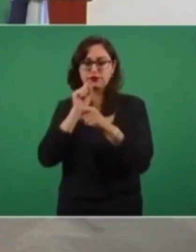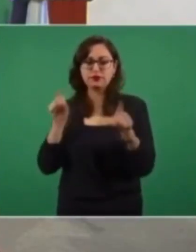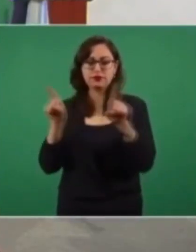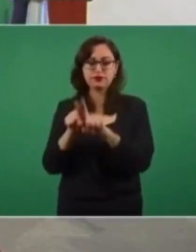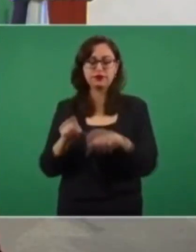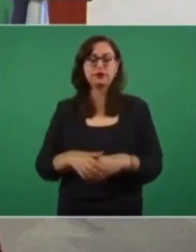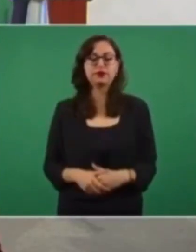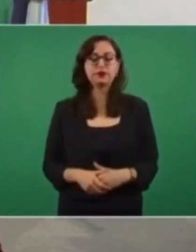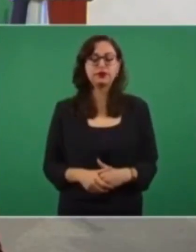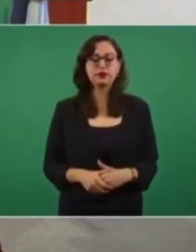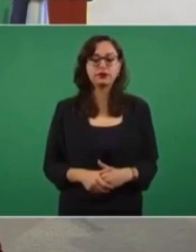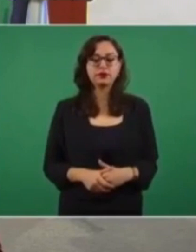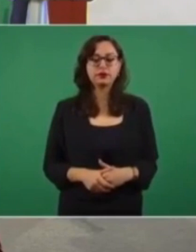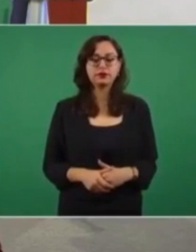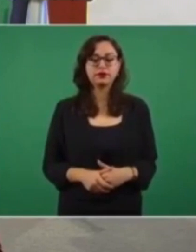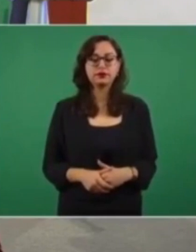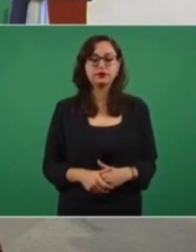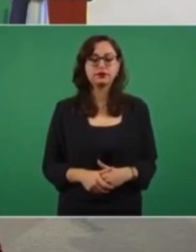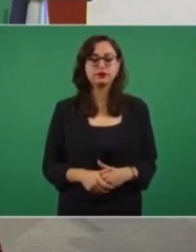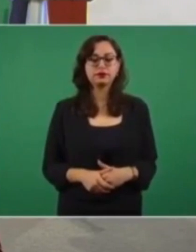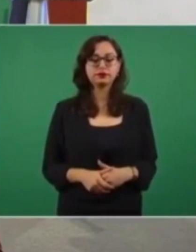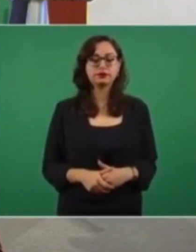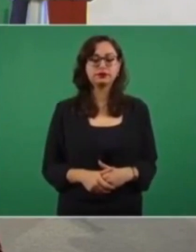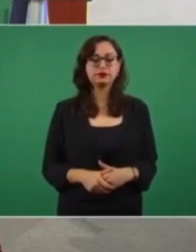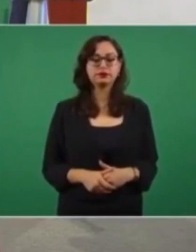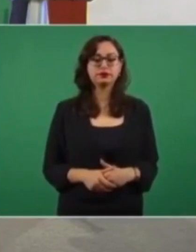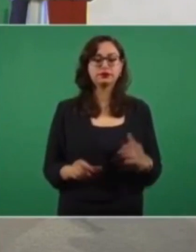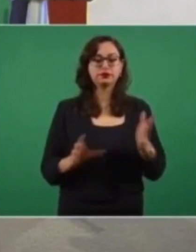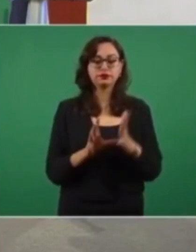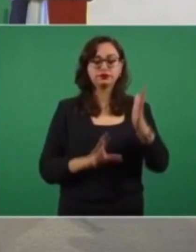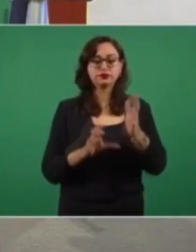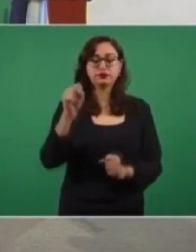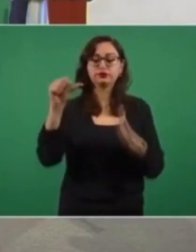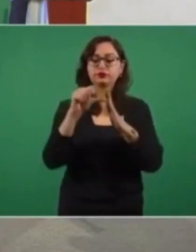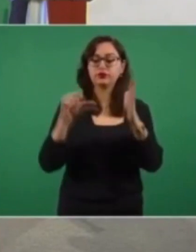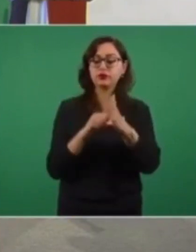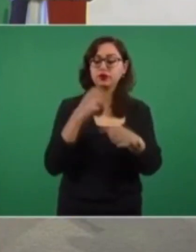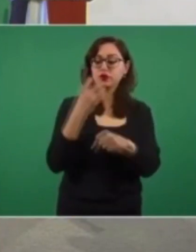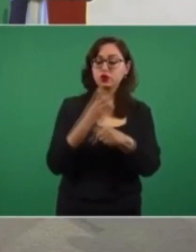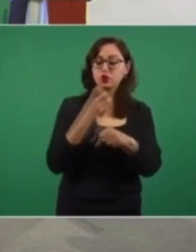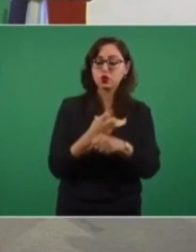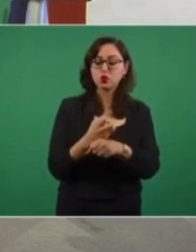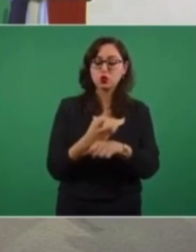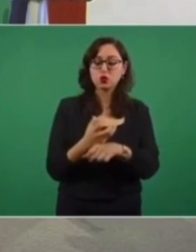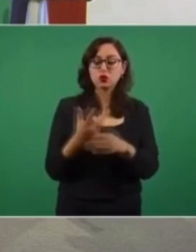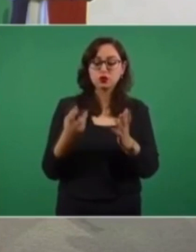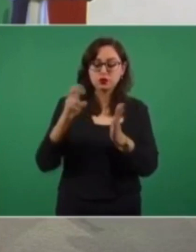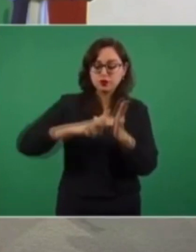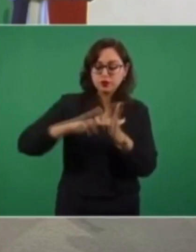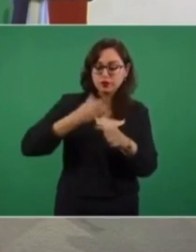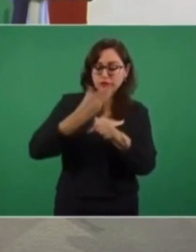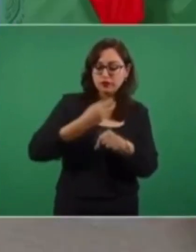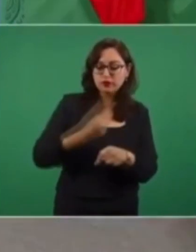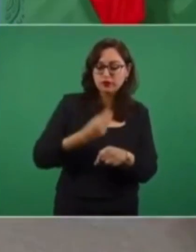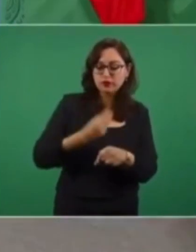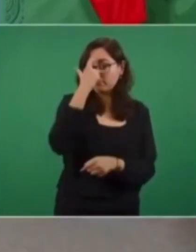permanente. A partir de la reforma al artículo cuarto constitucional impulsada por el presidente, el licenciado